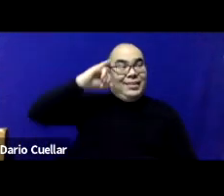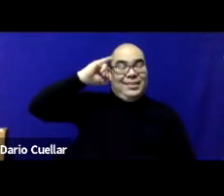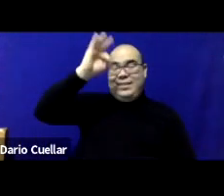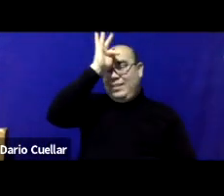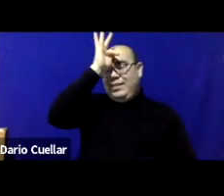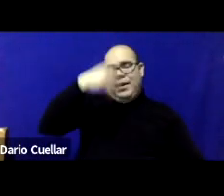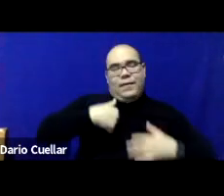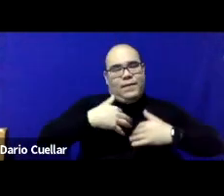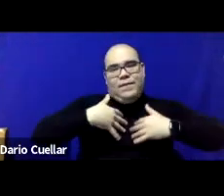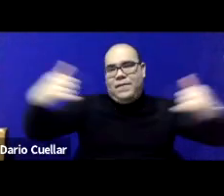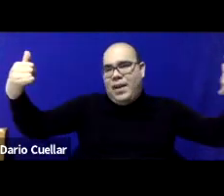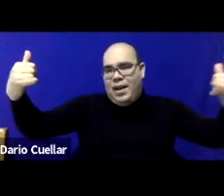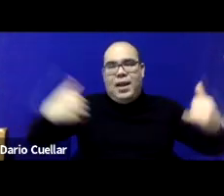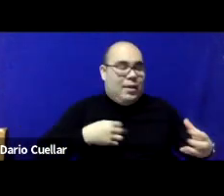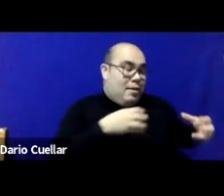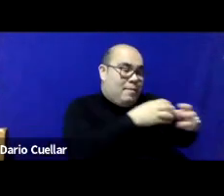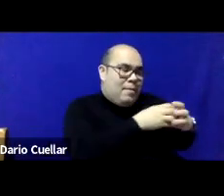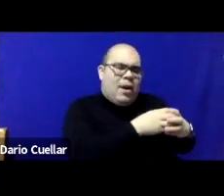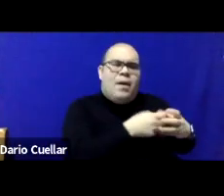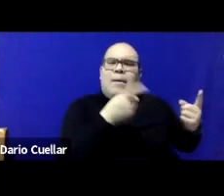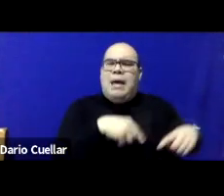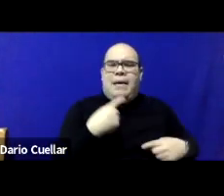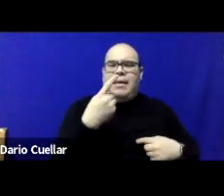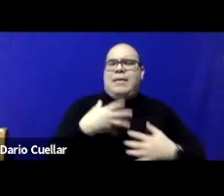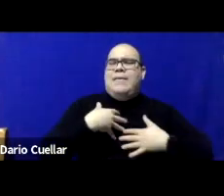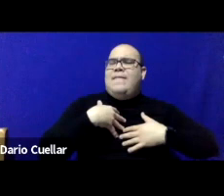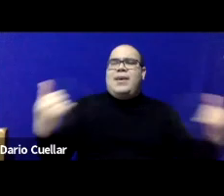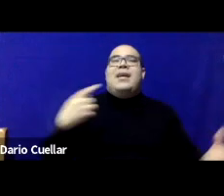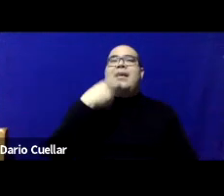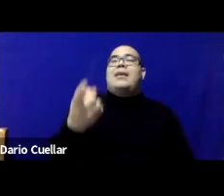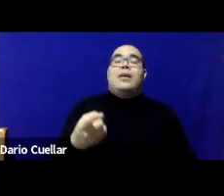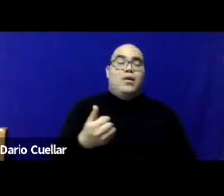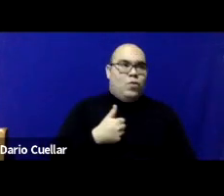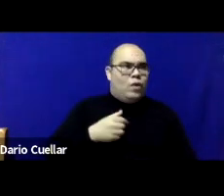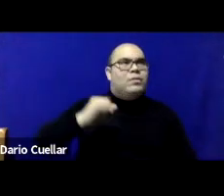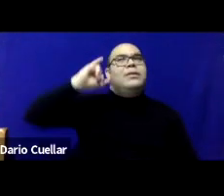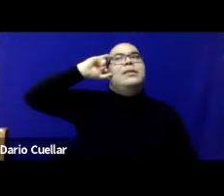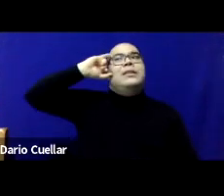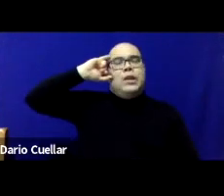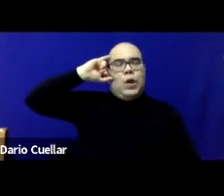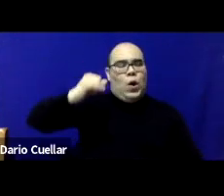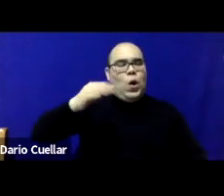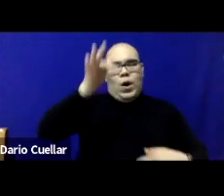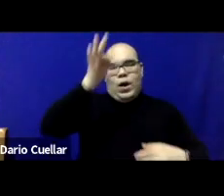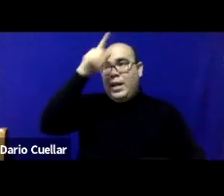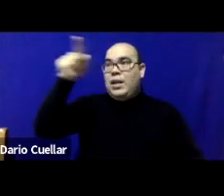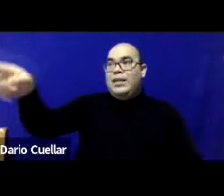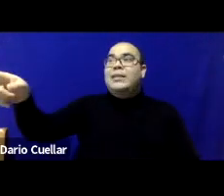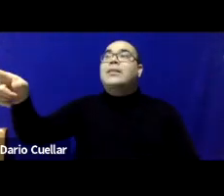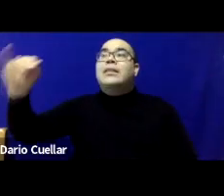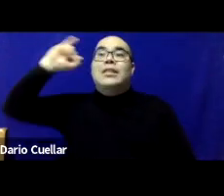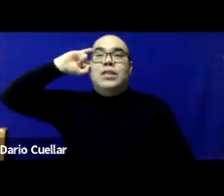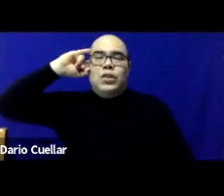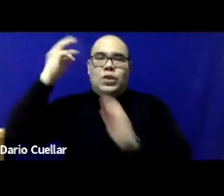hablo en nombre mío y de mi equipo. Nos encanta trabajar con los psicólogos educativos porque no se trata de que ustedes tengan un límite hasta acá